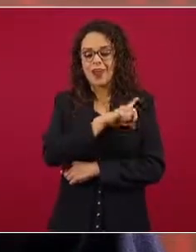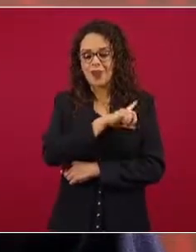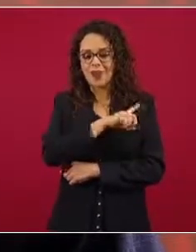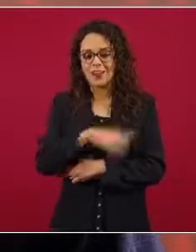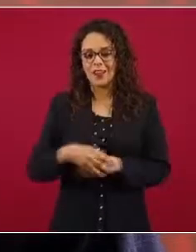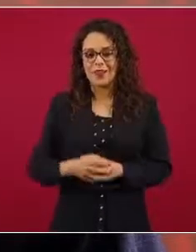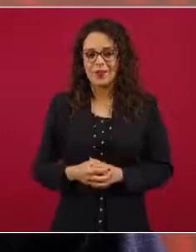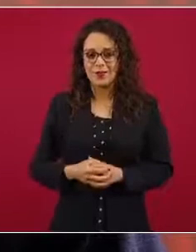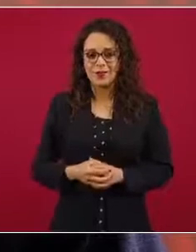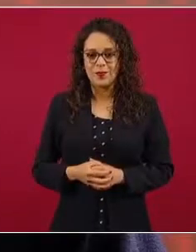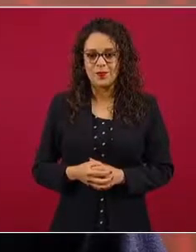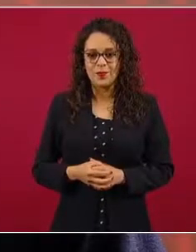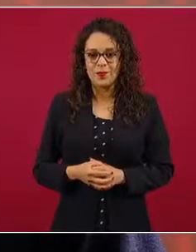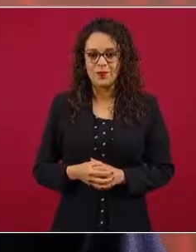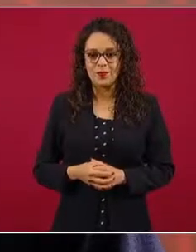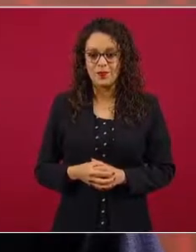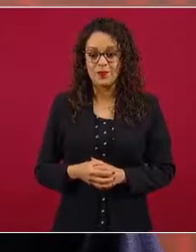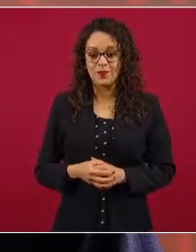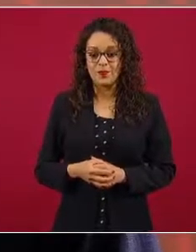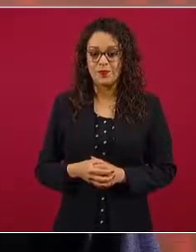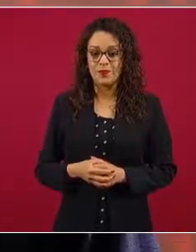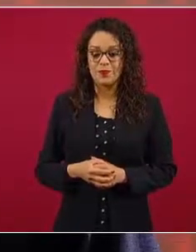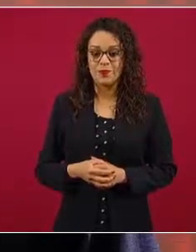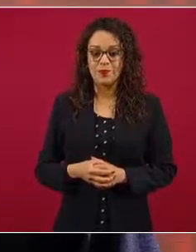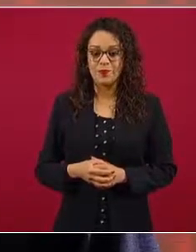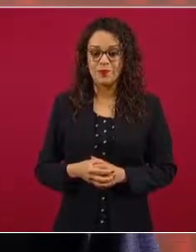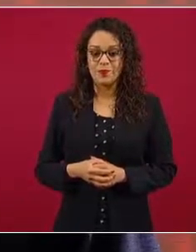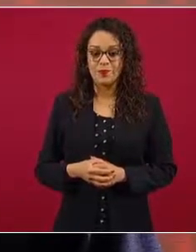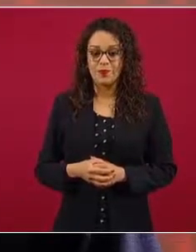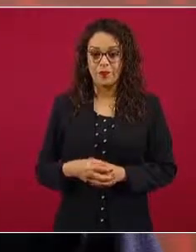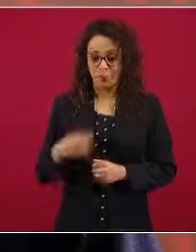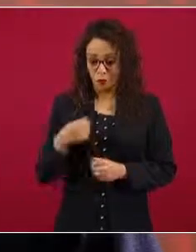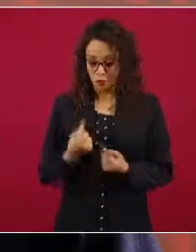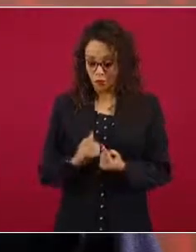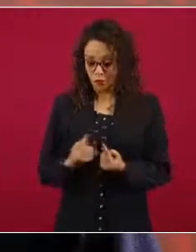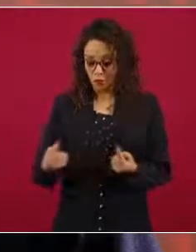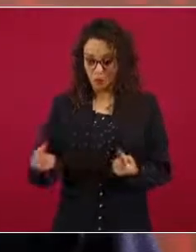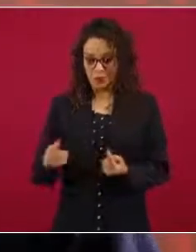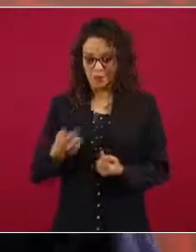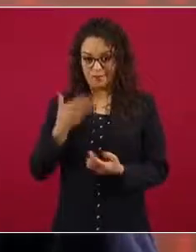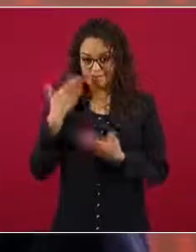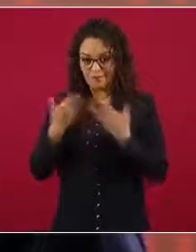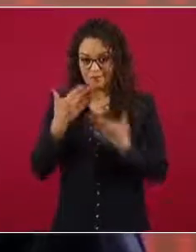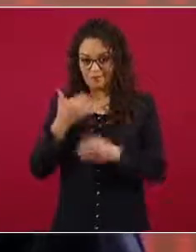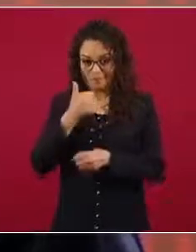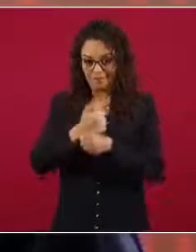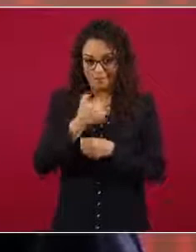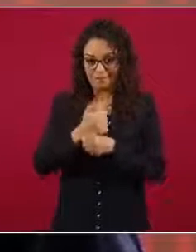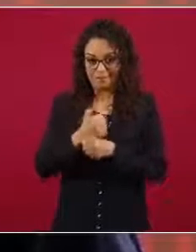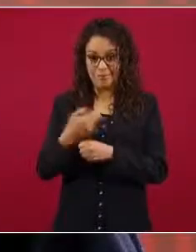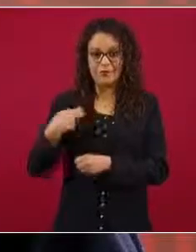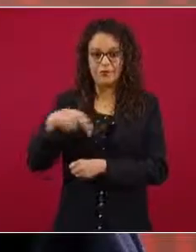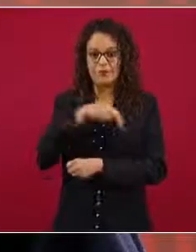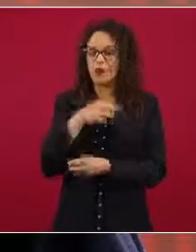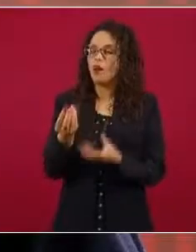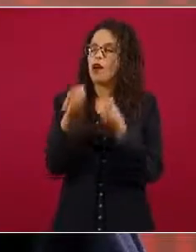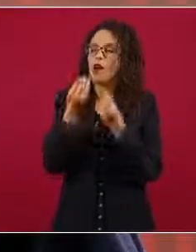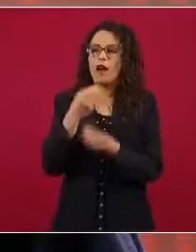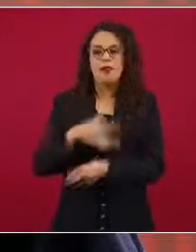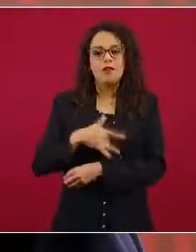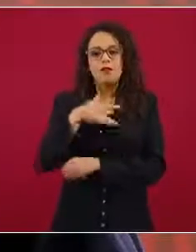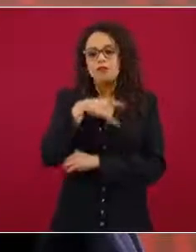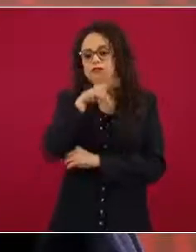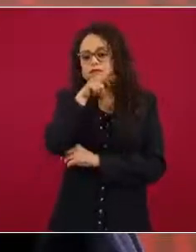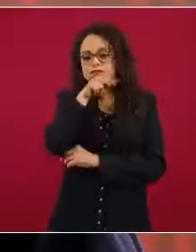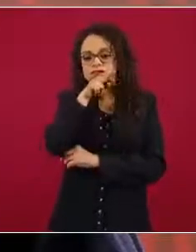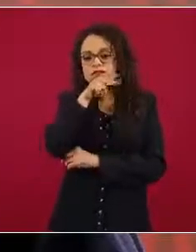Y los que estábamos en primaria nos preocupábamos mucho